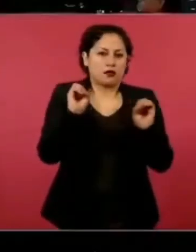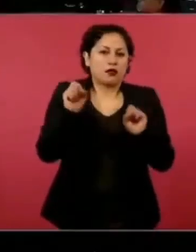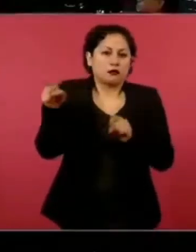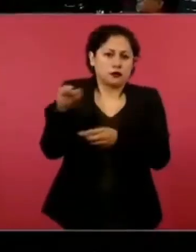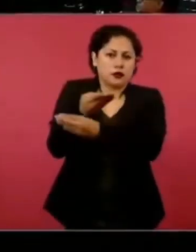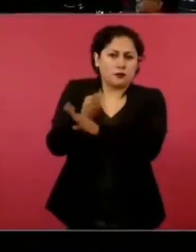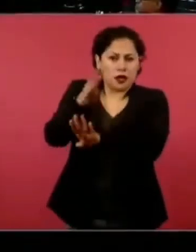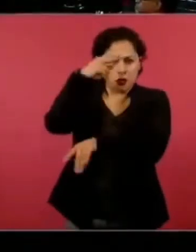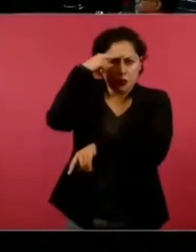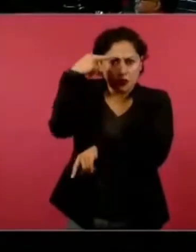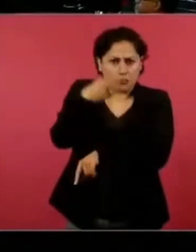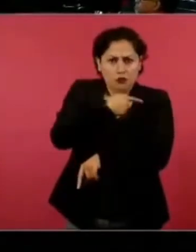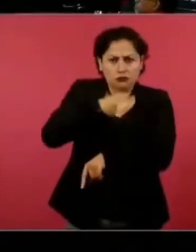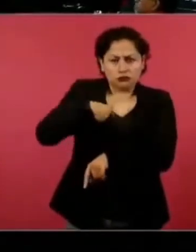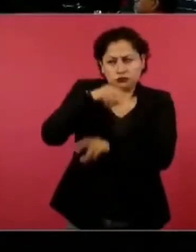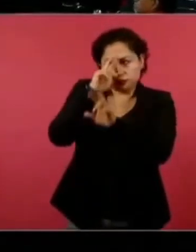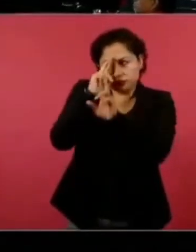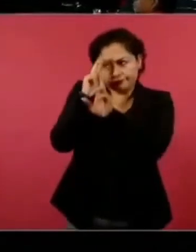mejor.